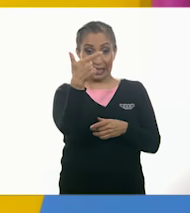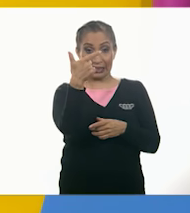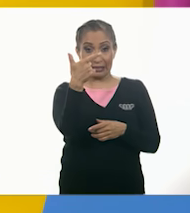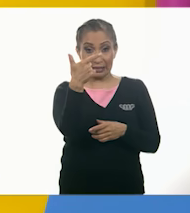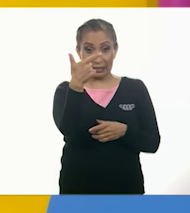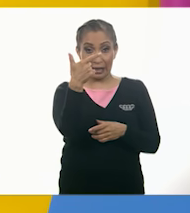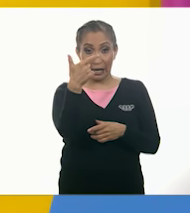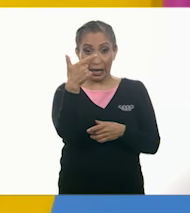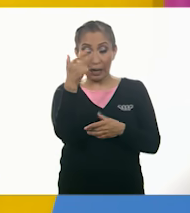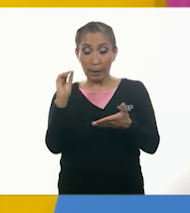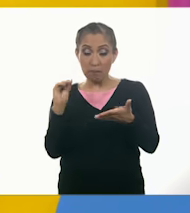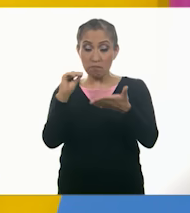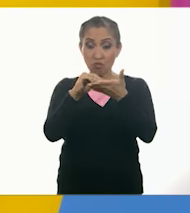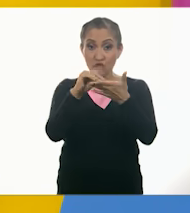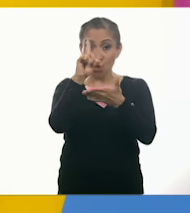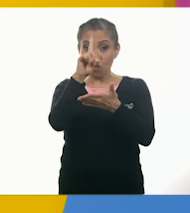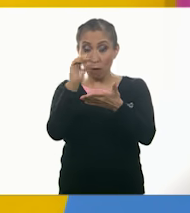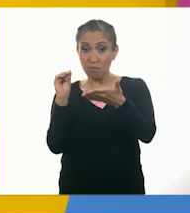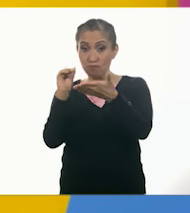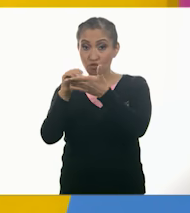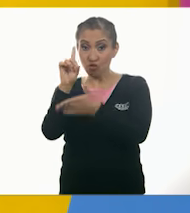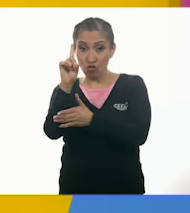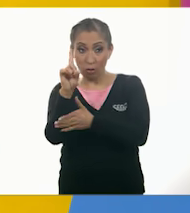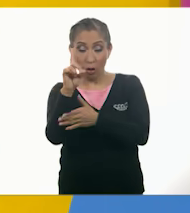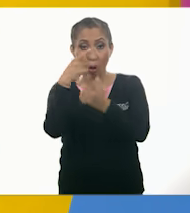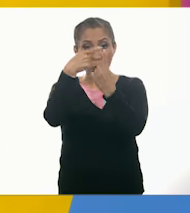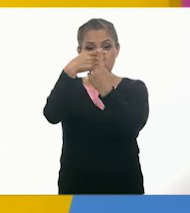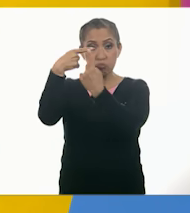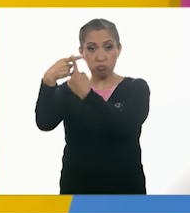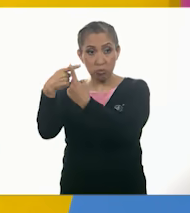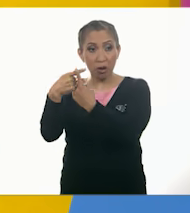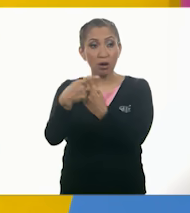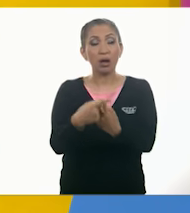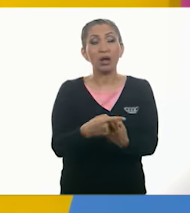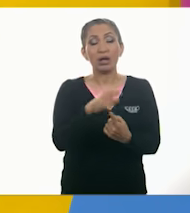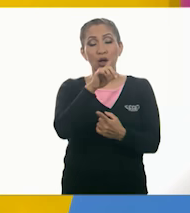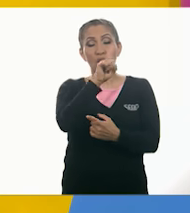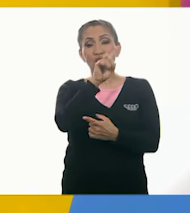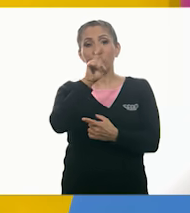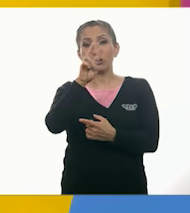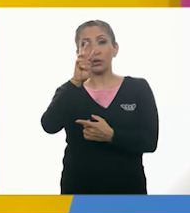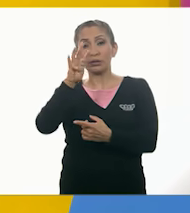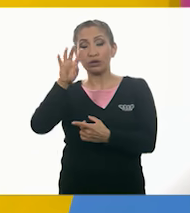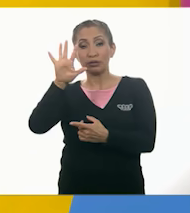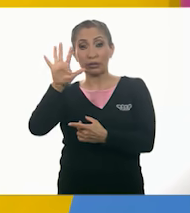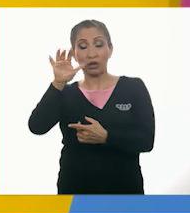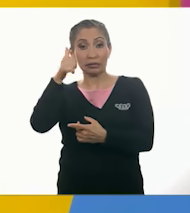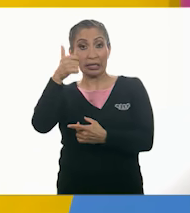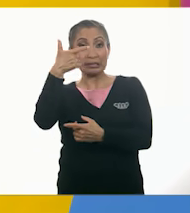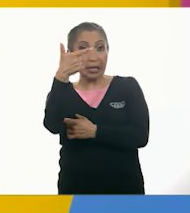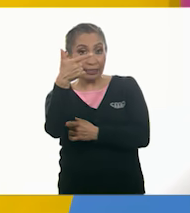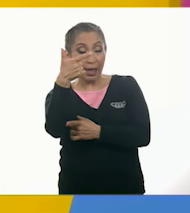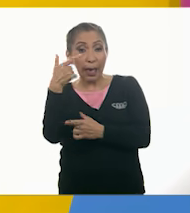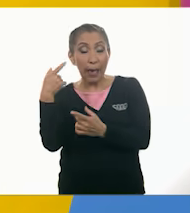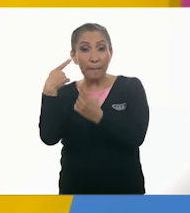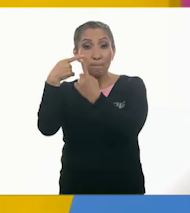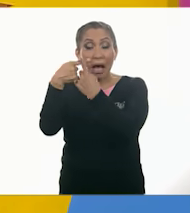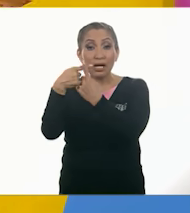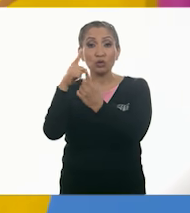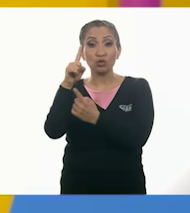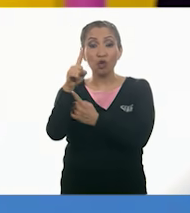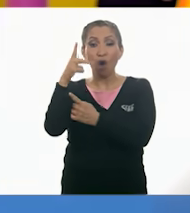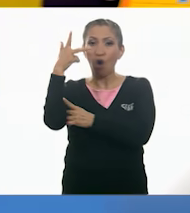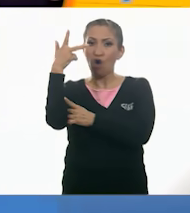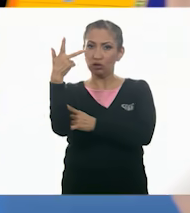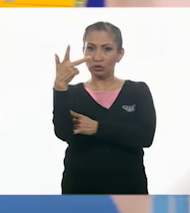le sumamos 1? 1, 2, 3, 4, 5, 6, 7. Uno más es el 8.